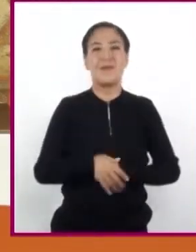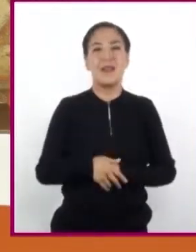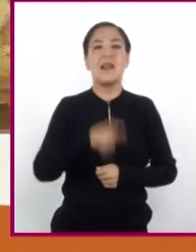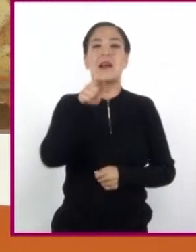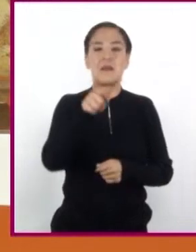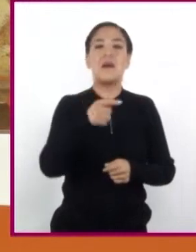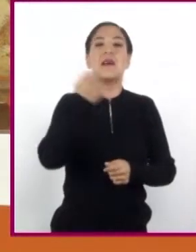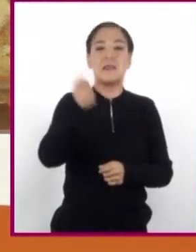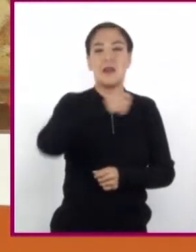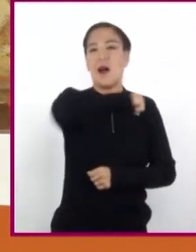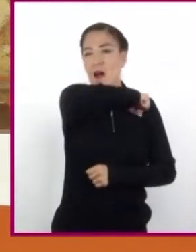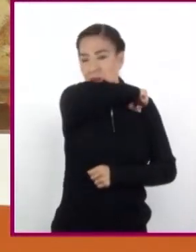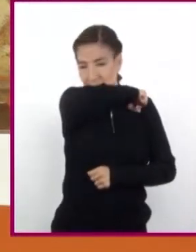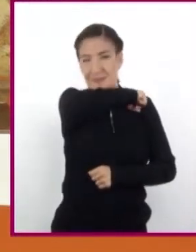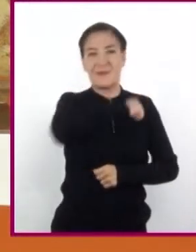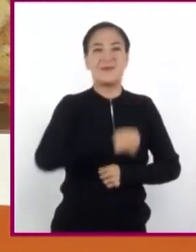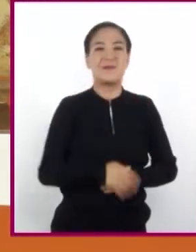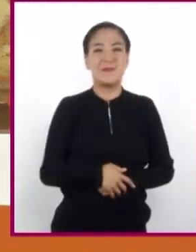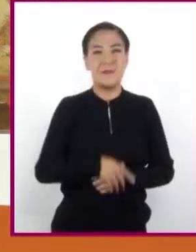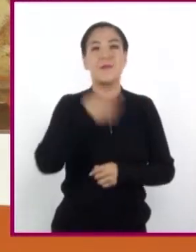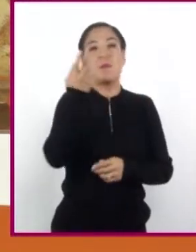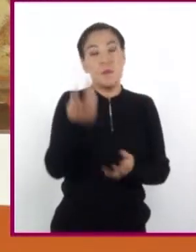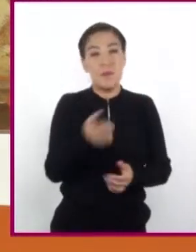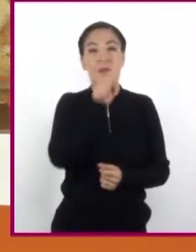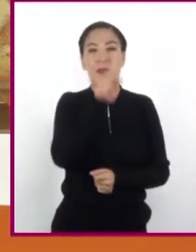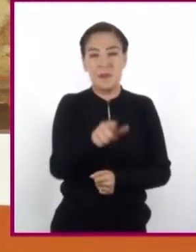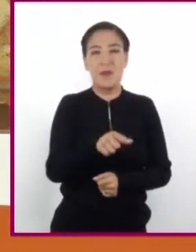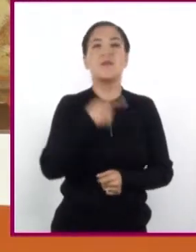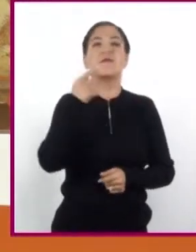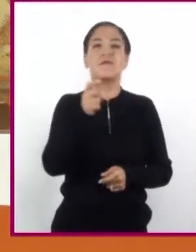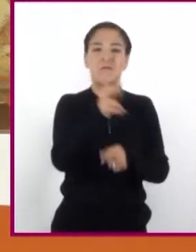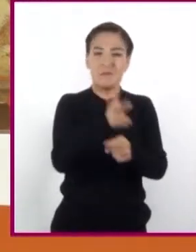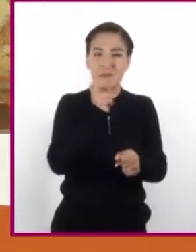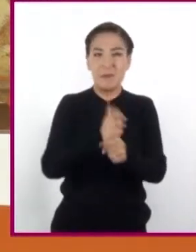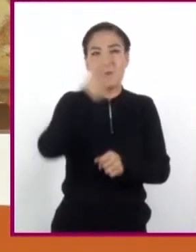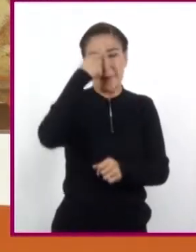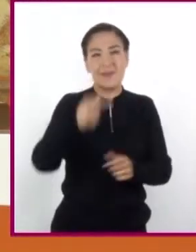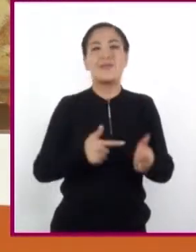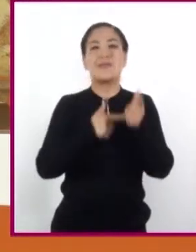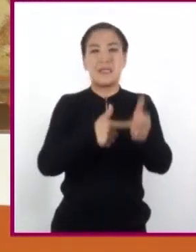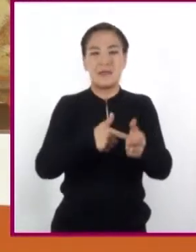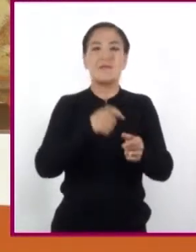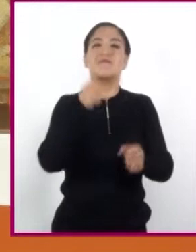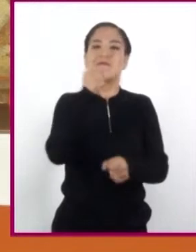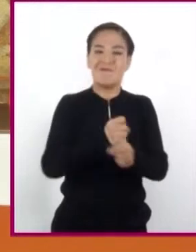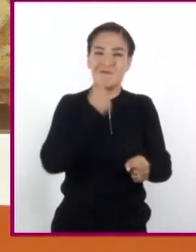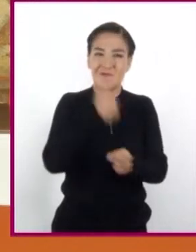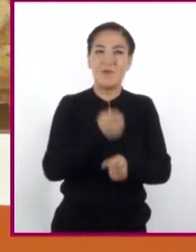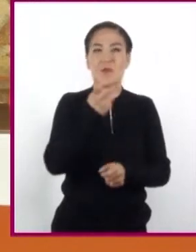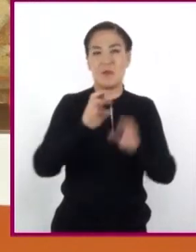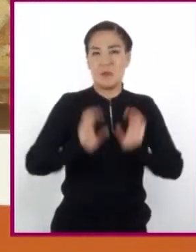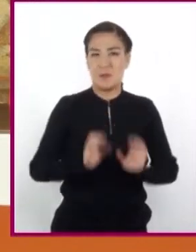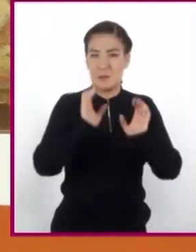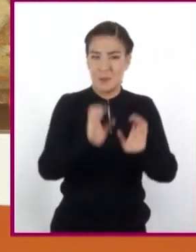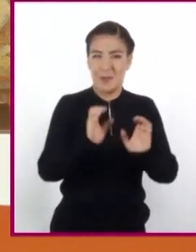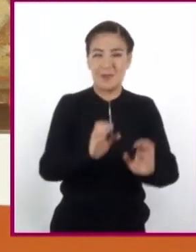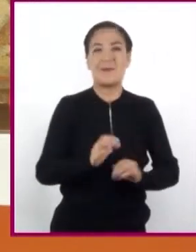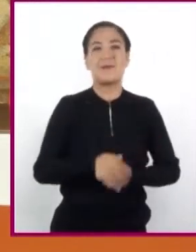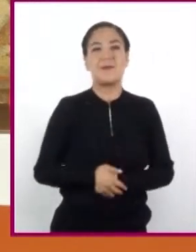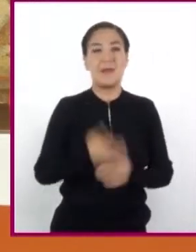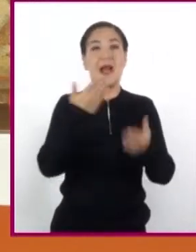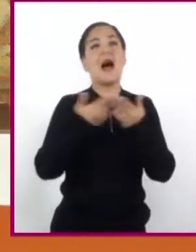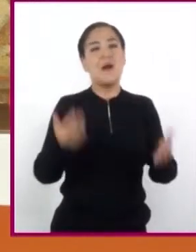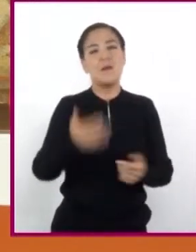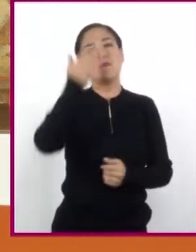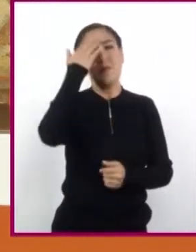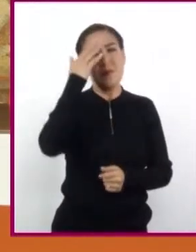el estornudo de etiqueta. Por tanto, les exhorto a que sigamos practicando estas medidas. Ahora,